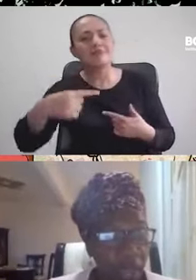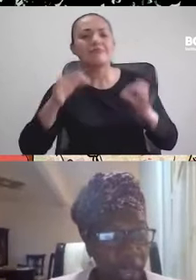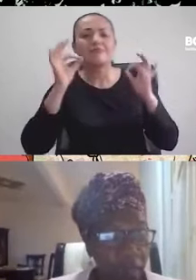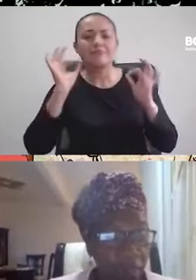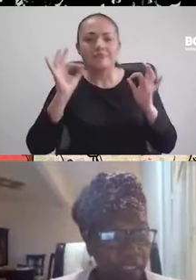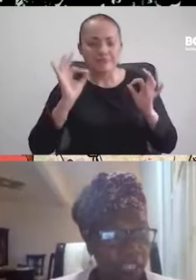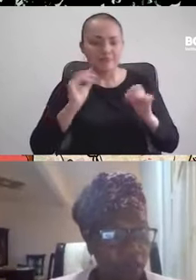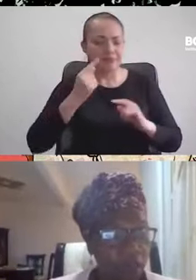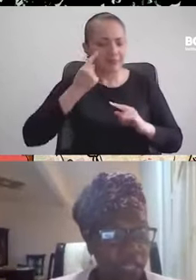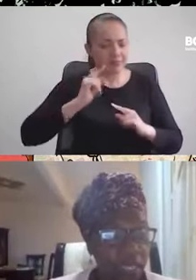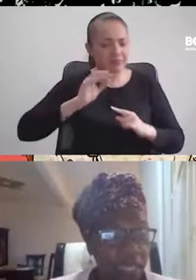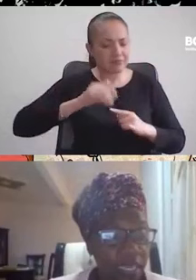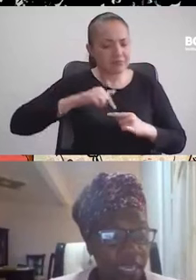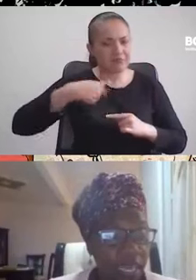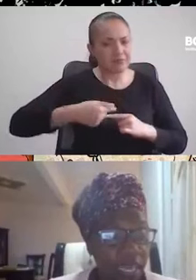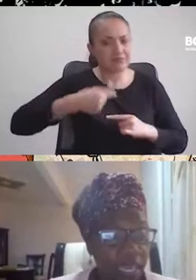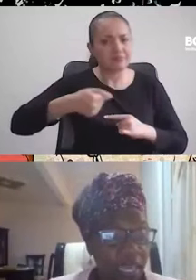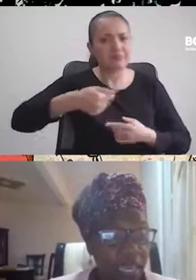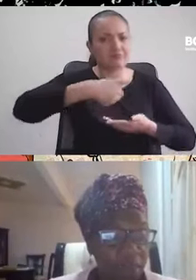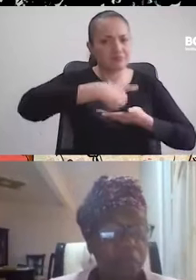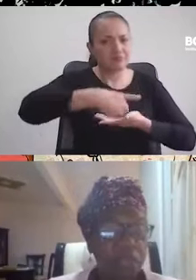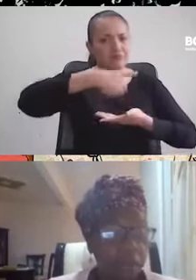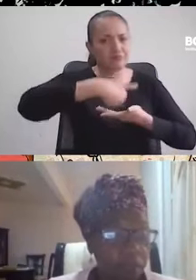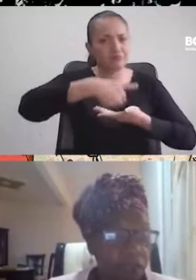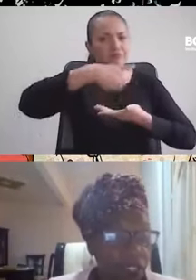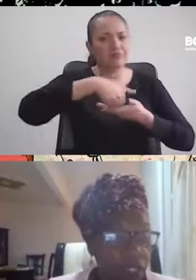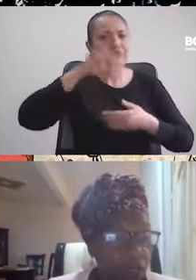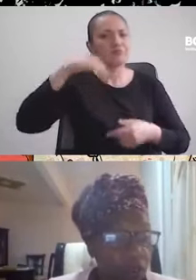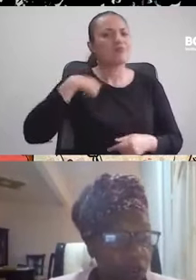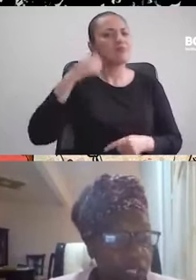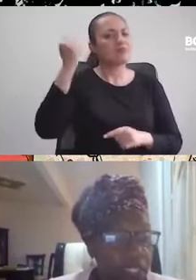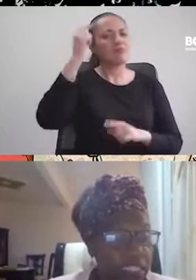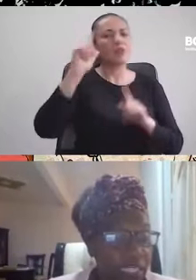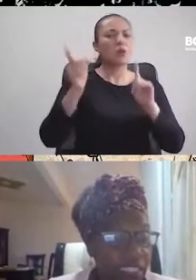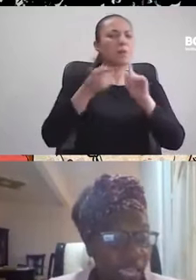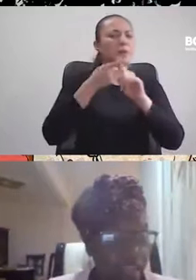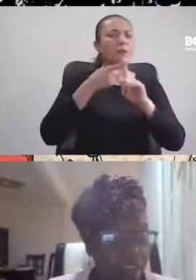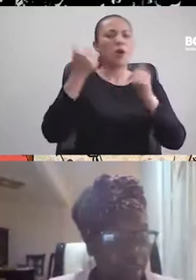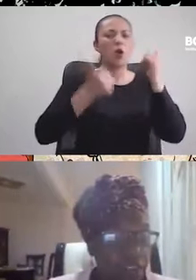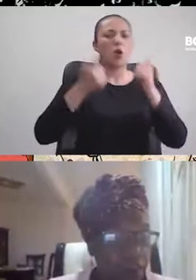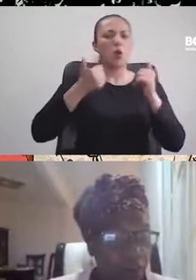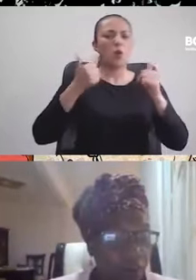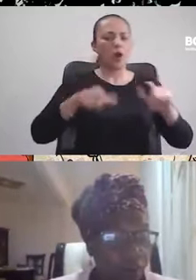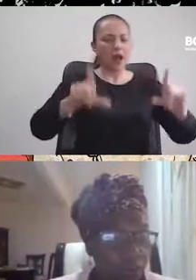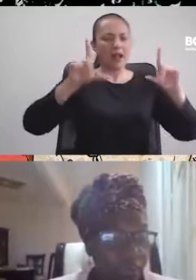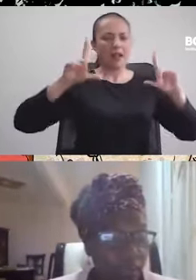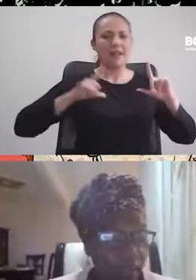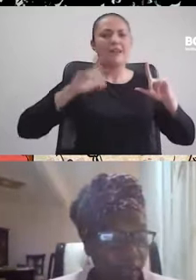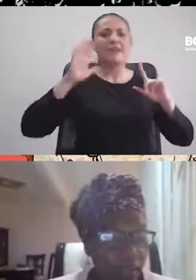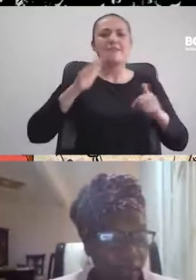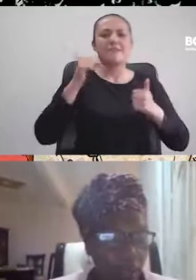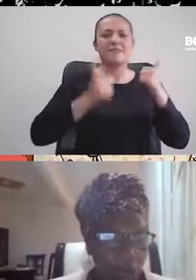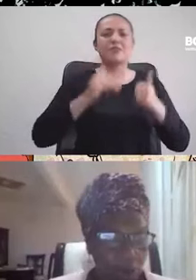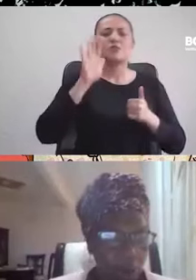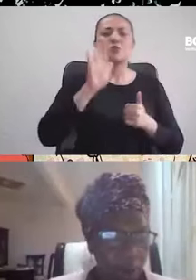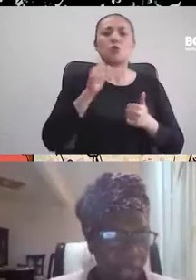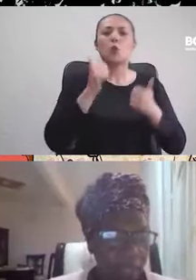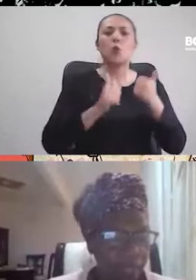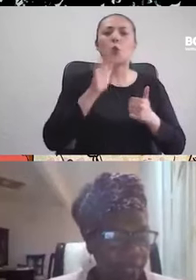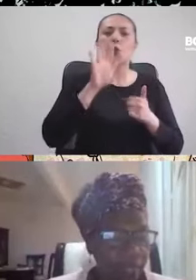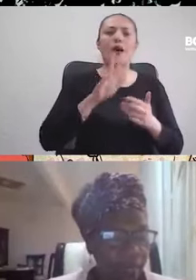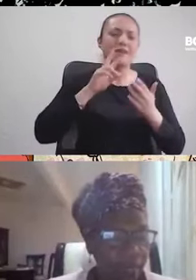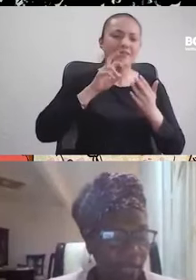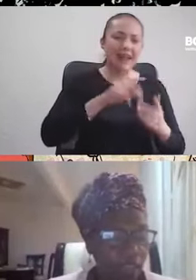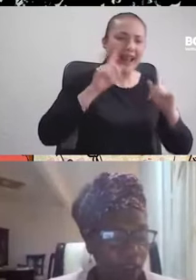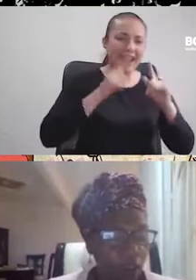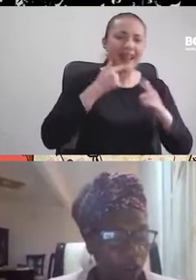día. Primera profesión, pues licenciada en filología. Con la edad que tengo, no dejo